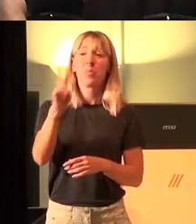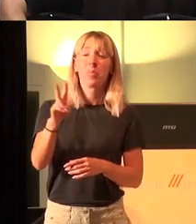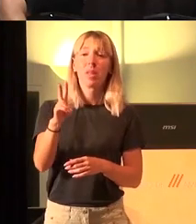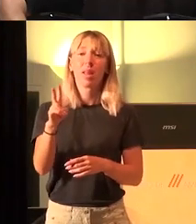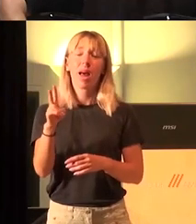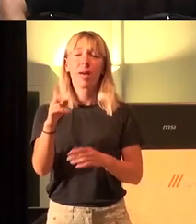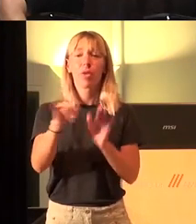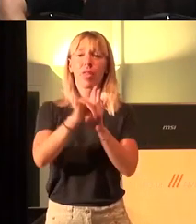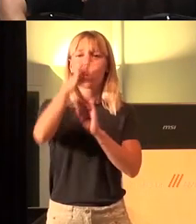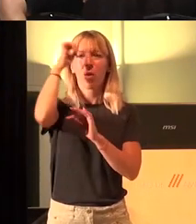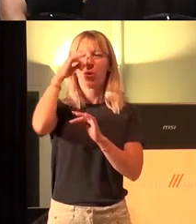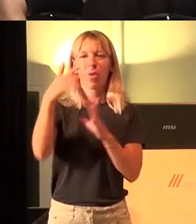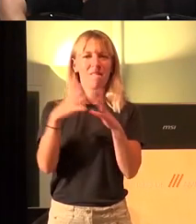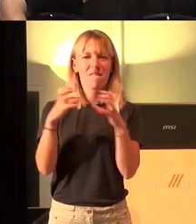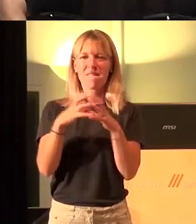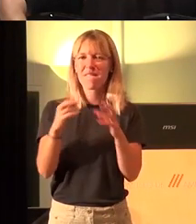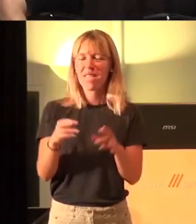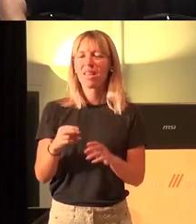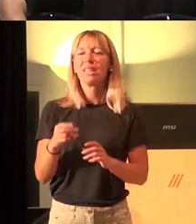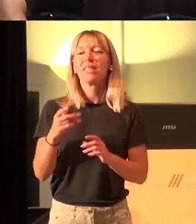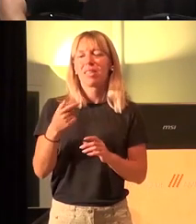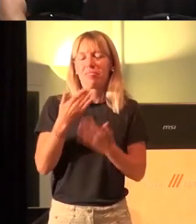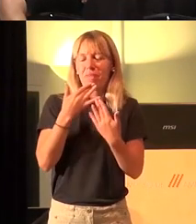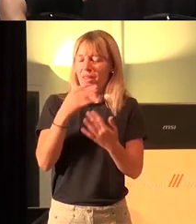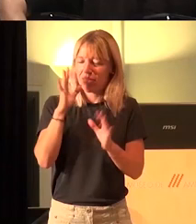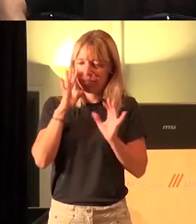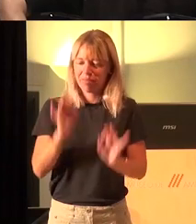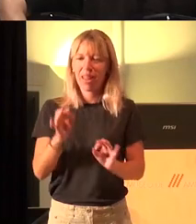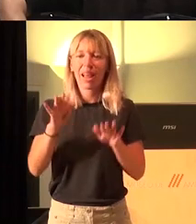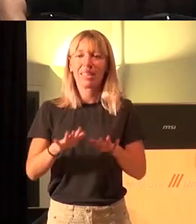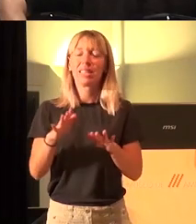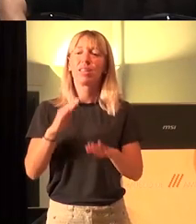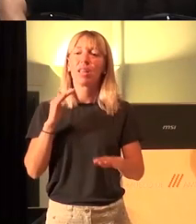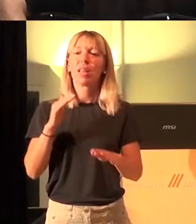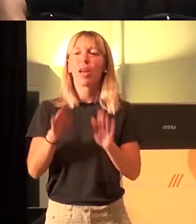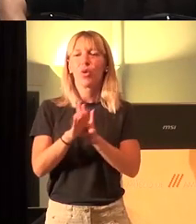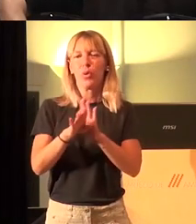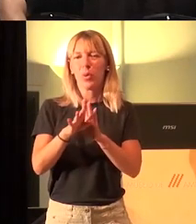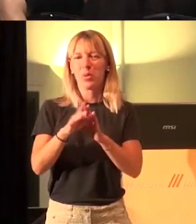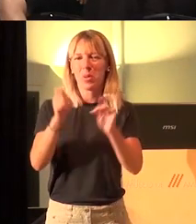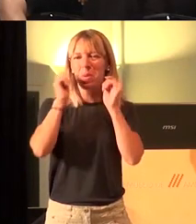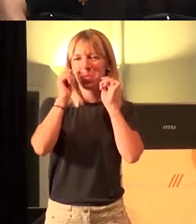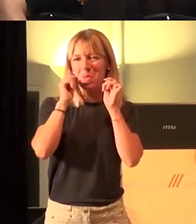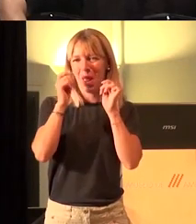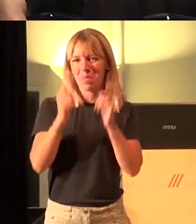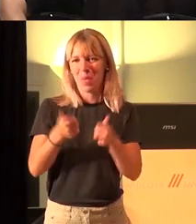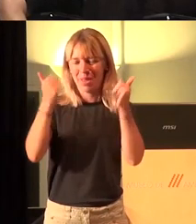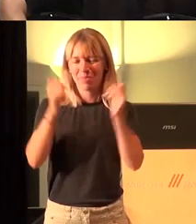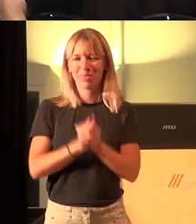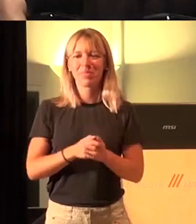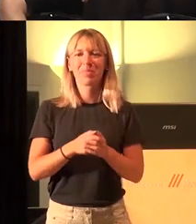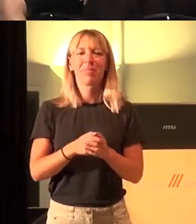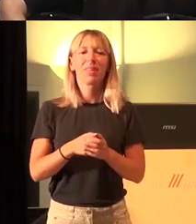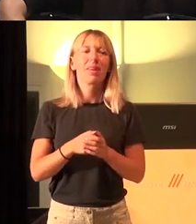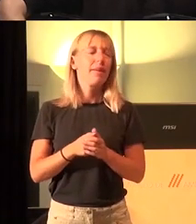Acerca Cultura con deseo, así que os agradecemos de verdad el que estéis y que cumpláis muchos años más, como se dice, ¿no? Y yo me uno a los